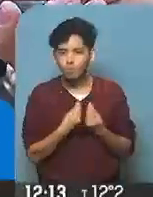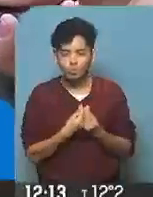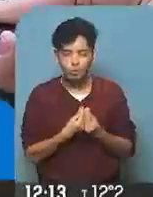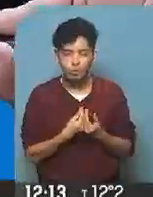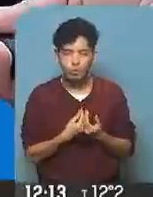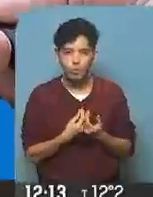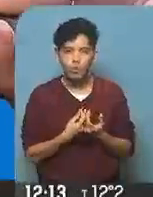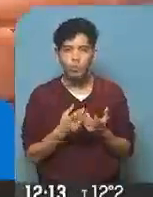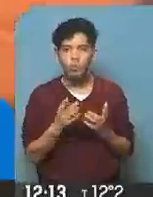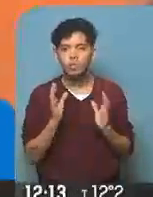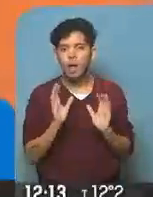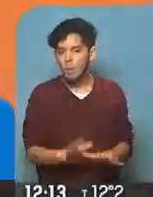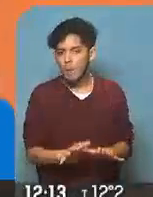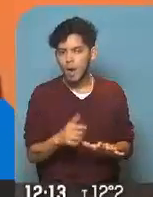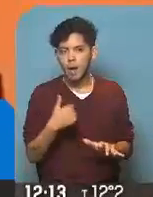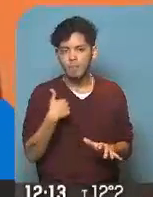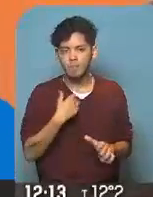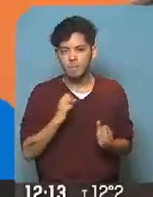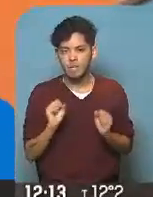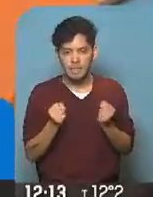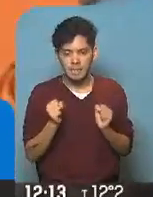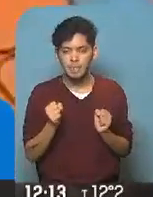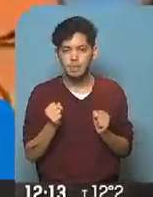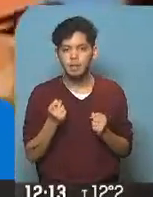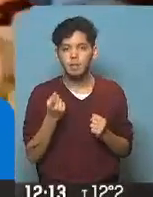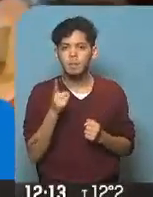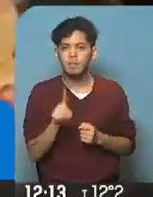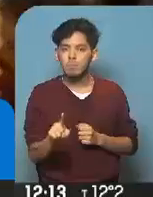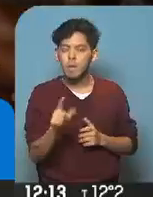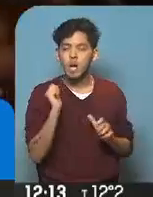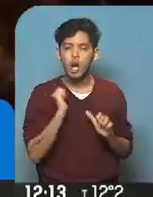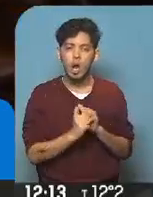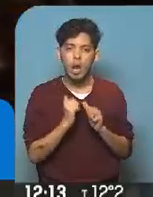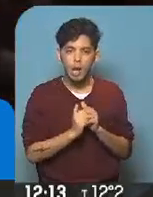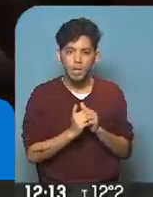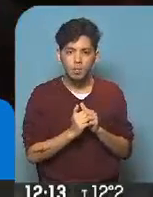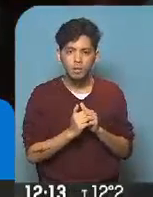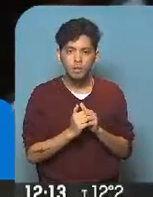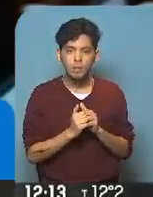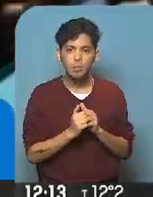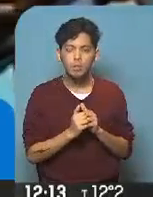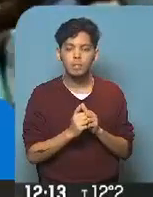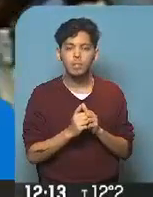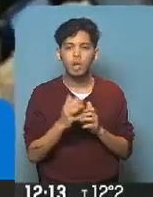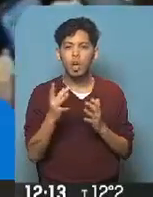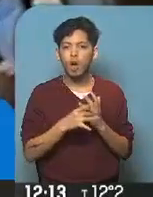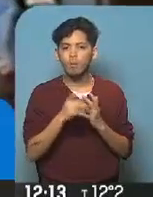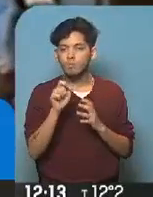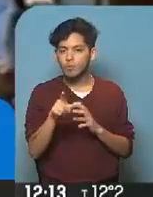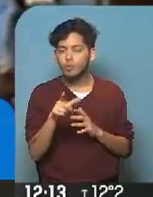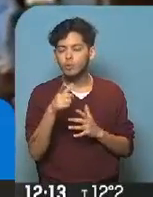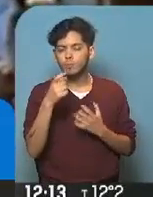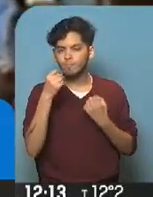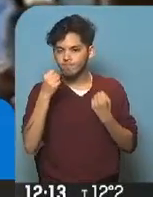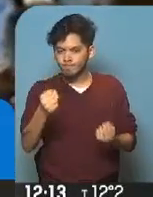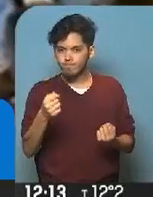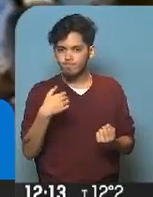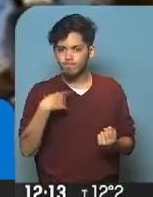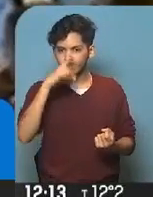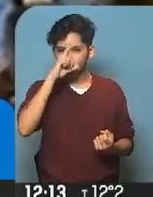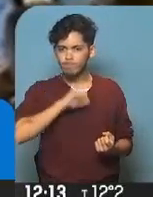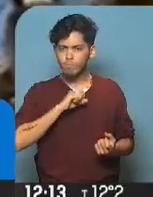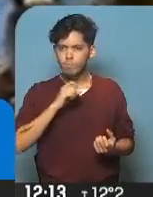para mi ansiedad. Pero en la historia queda su compromiso y coraje que conmoverán